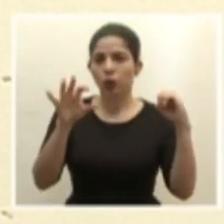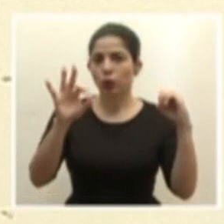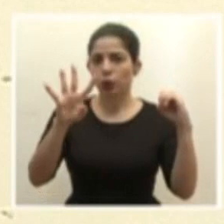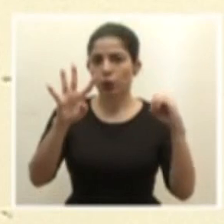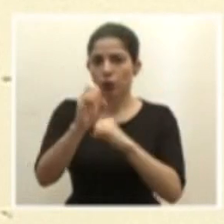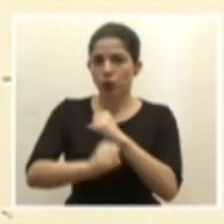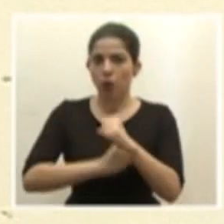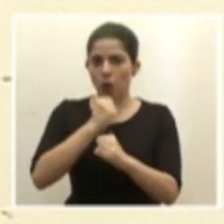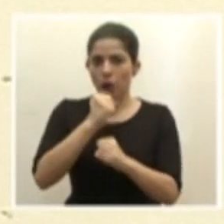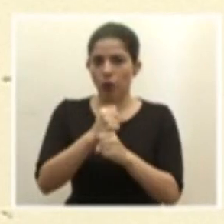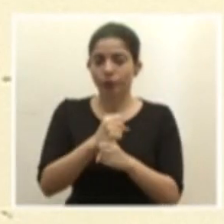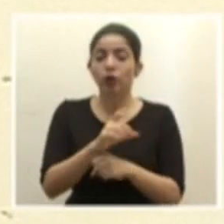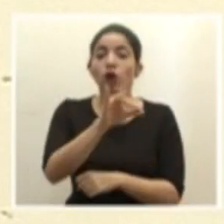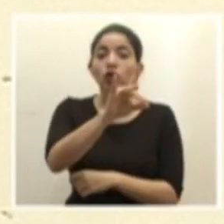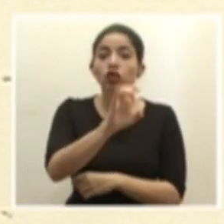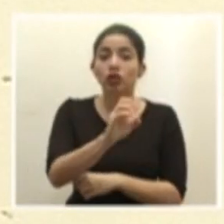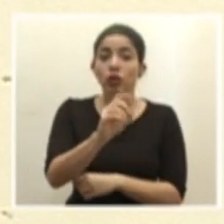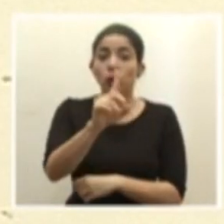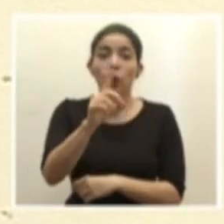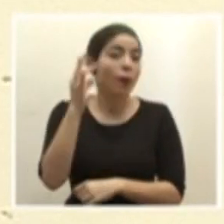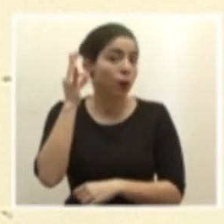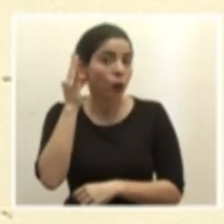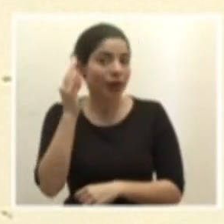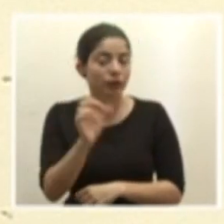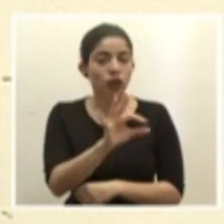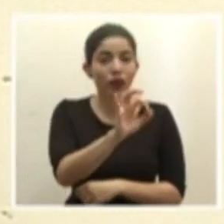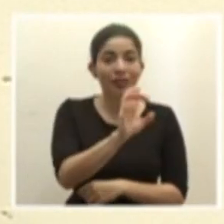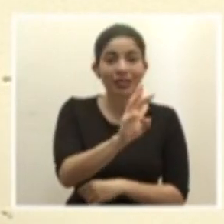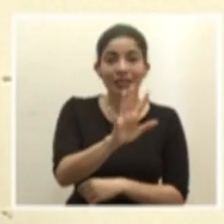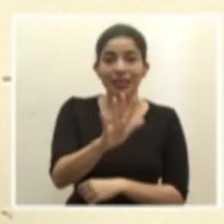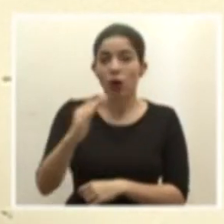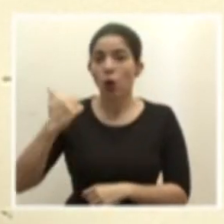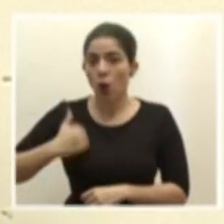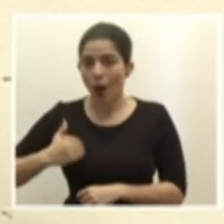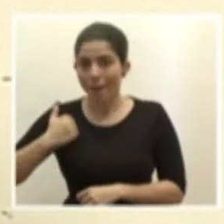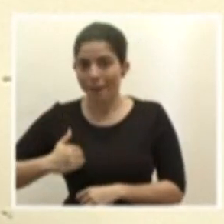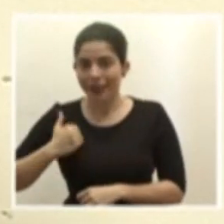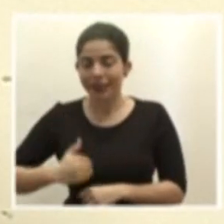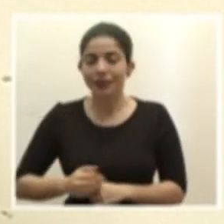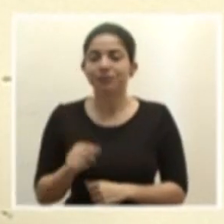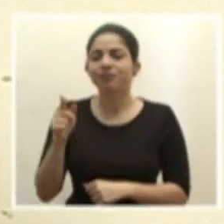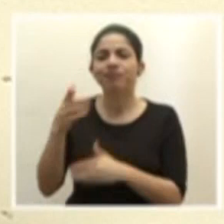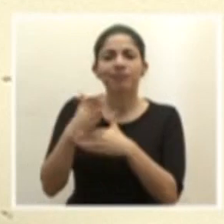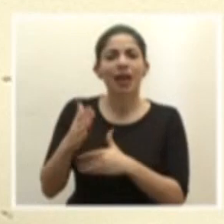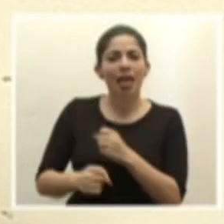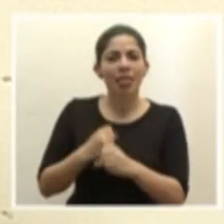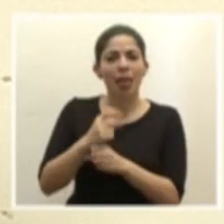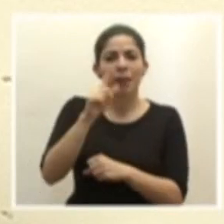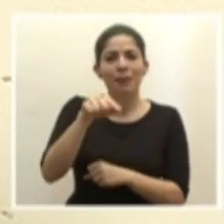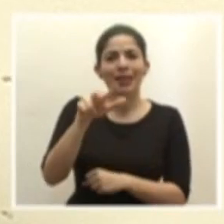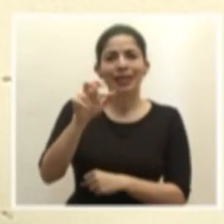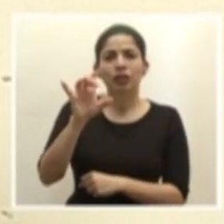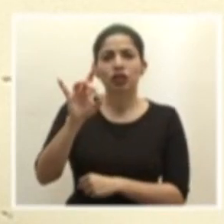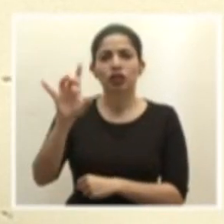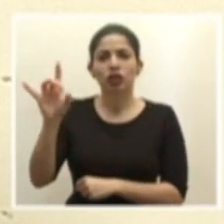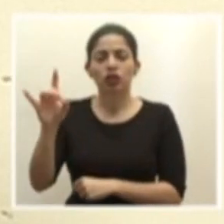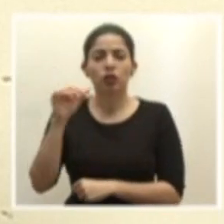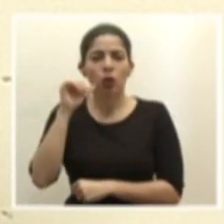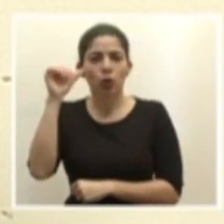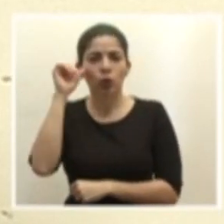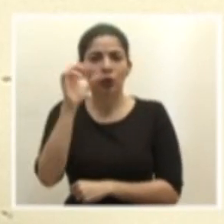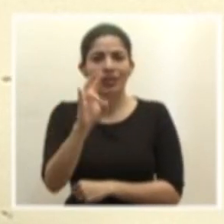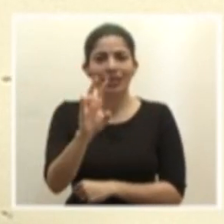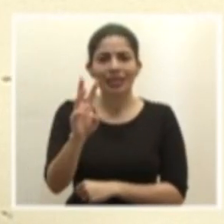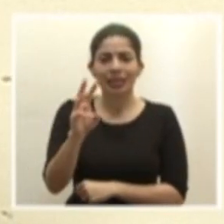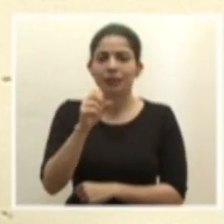94 años, son 801 mujeres, 965 hombres, por edad 1.388 adultos,